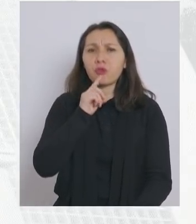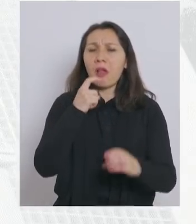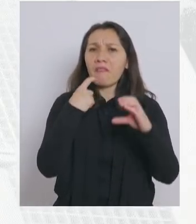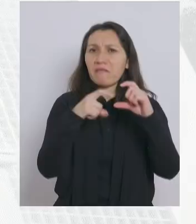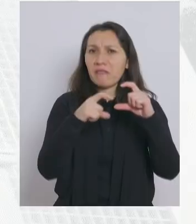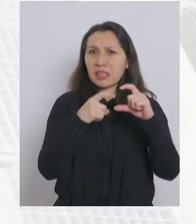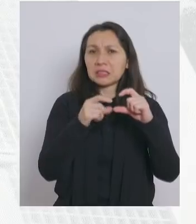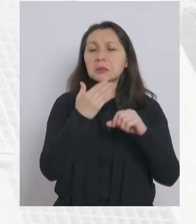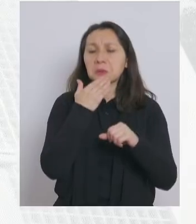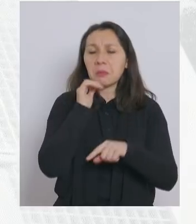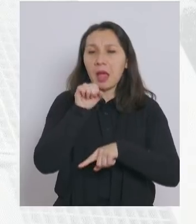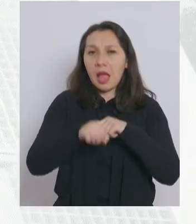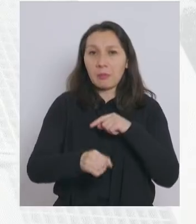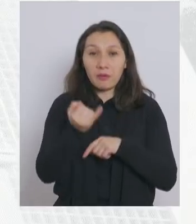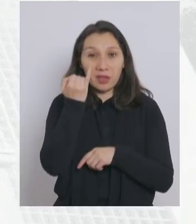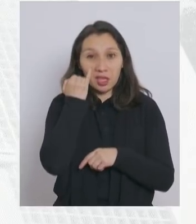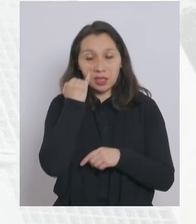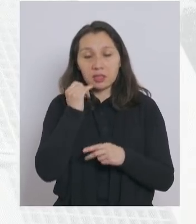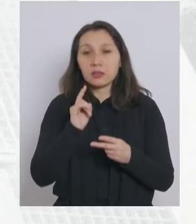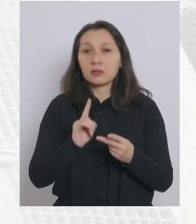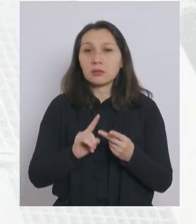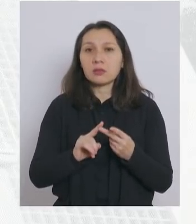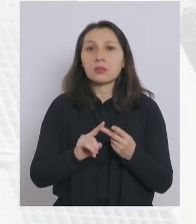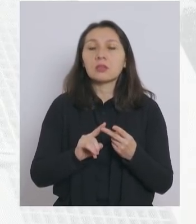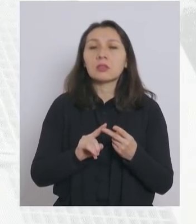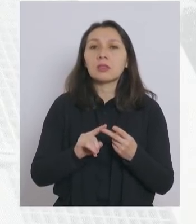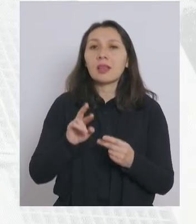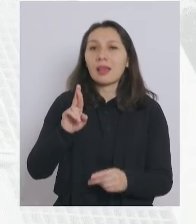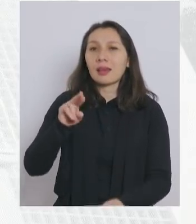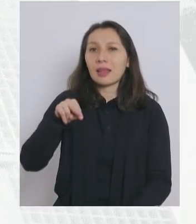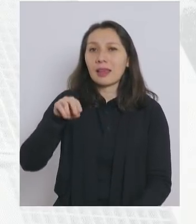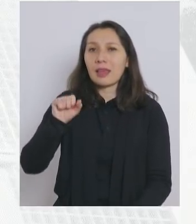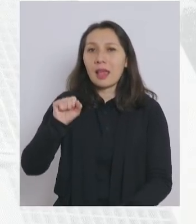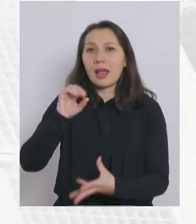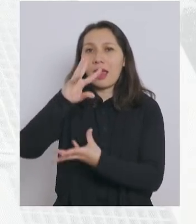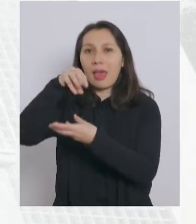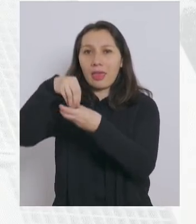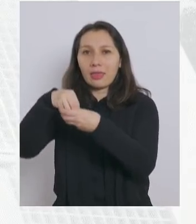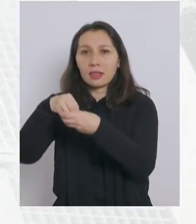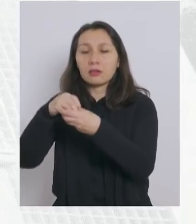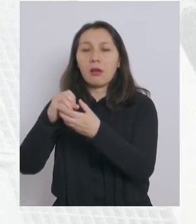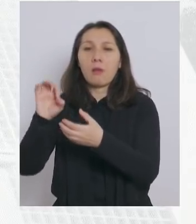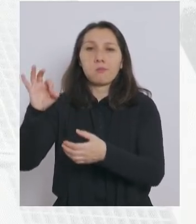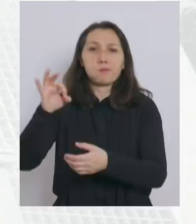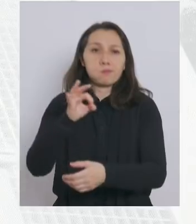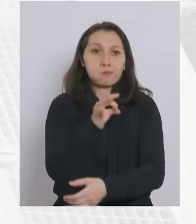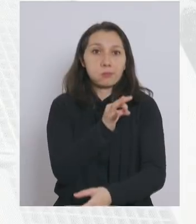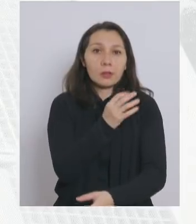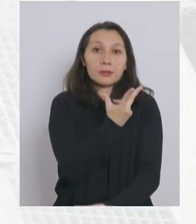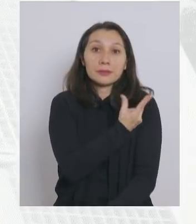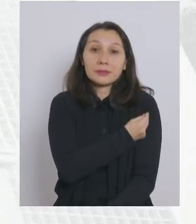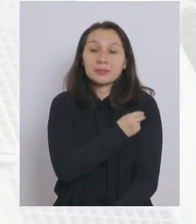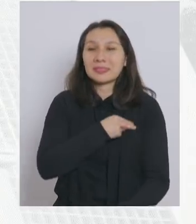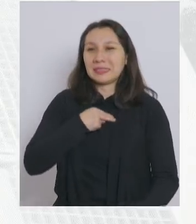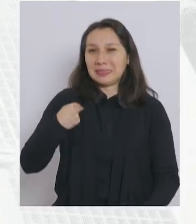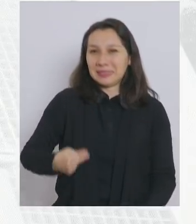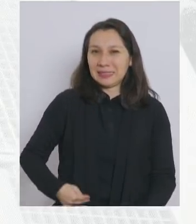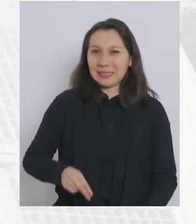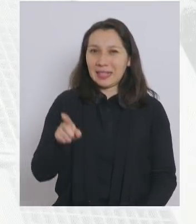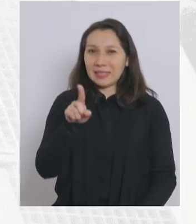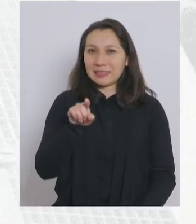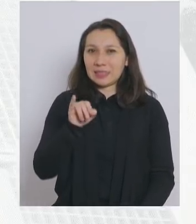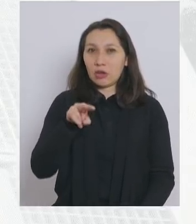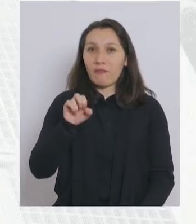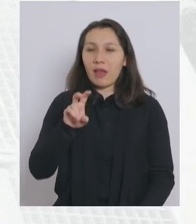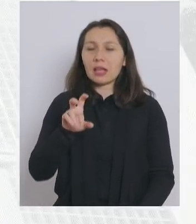aprobada también por nuestro instituto, actúa a nivel de RNA, y podríamos de alguna manera decir que la vacuna de Sinovac, como es el virus completo,